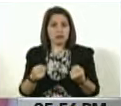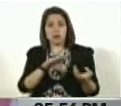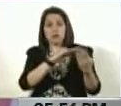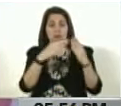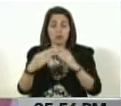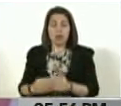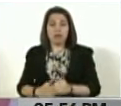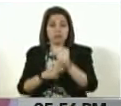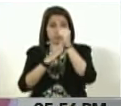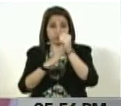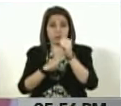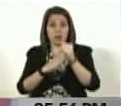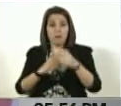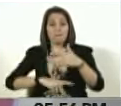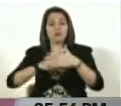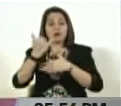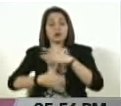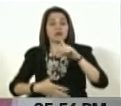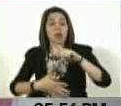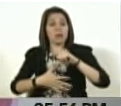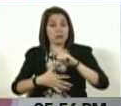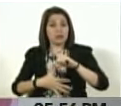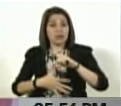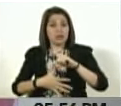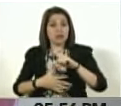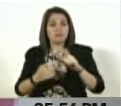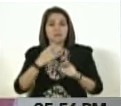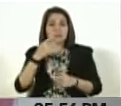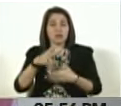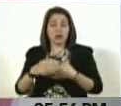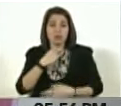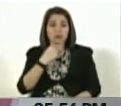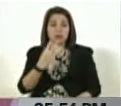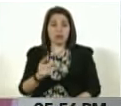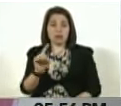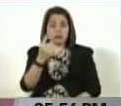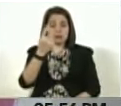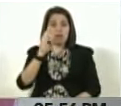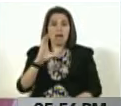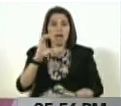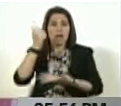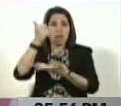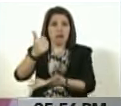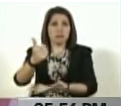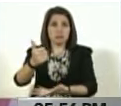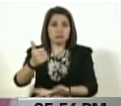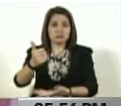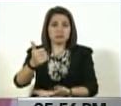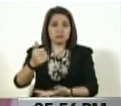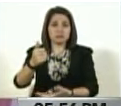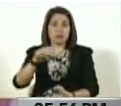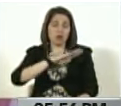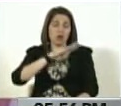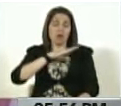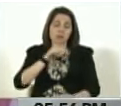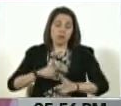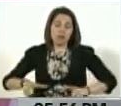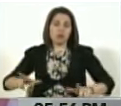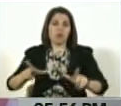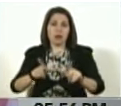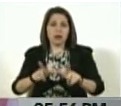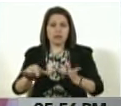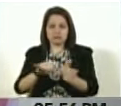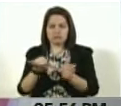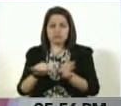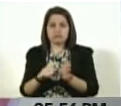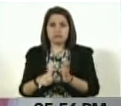Mando Proyecto de Nuestra América, somos parte de la comunidad. Yo soy vocero principal del CLAR Turo Michelena, que es parte de la parroquia Altagracia. Bueno, decidimos